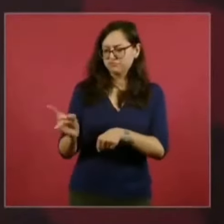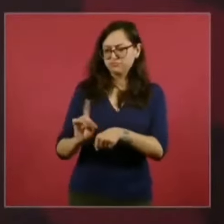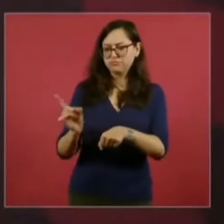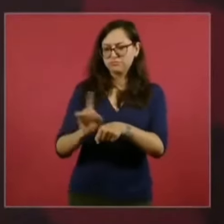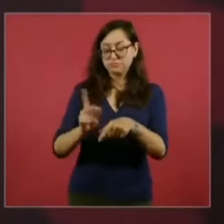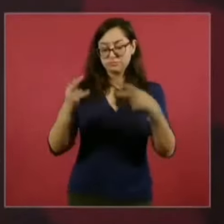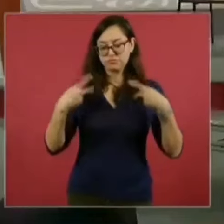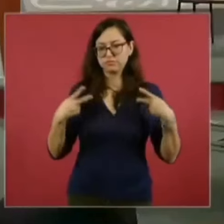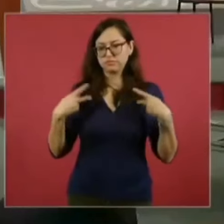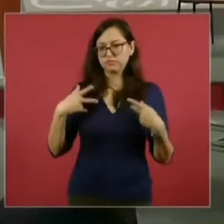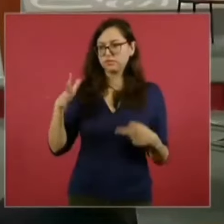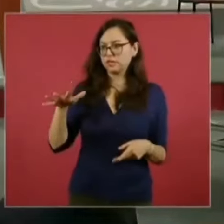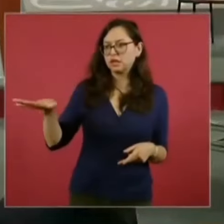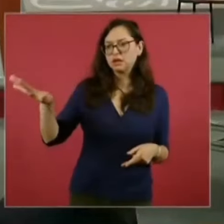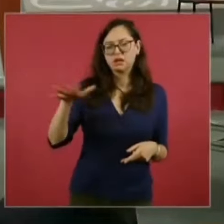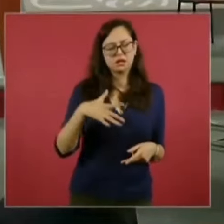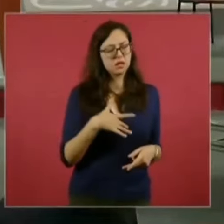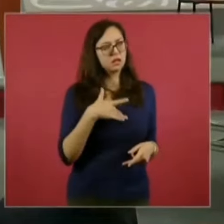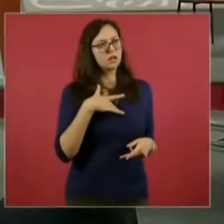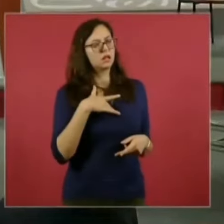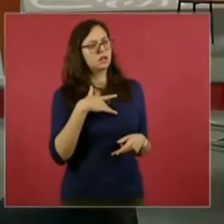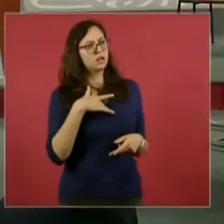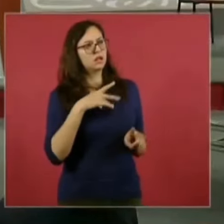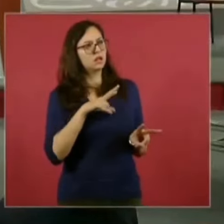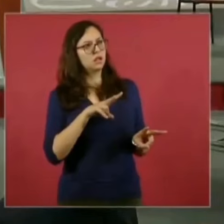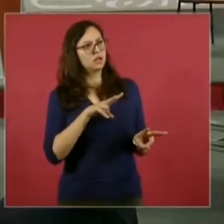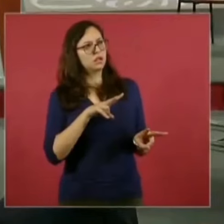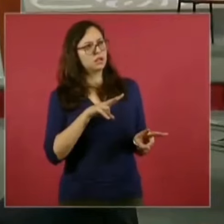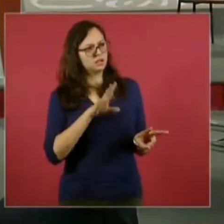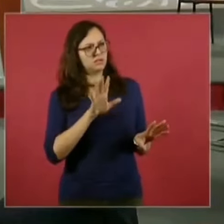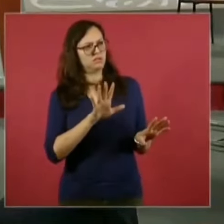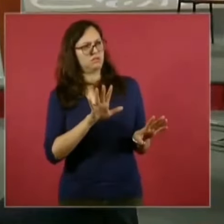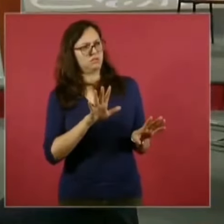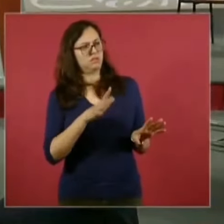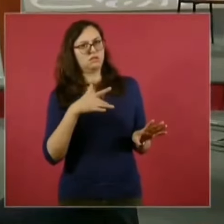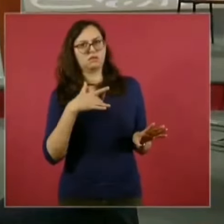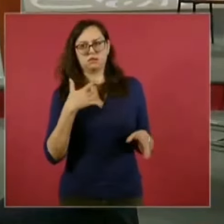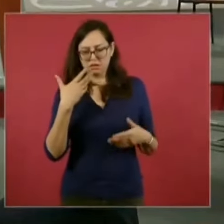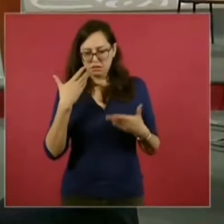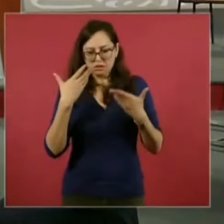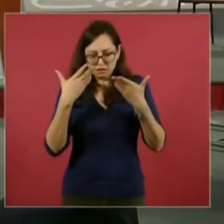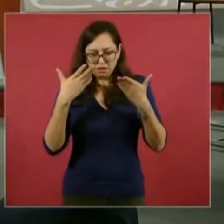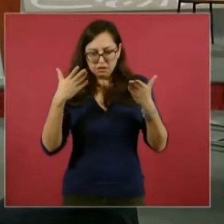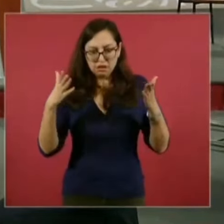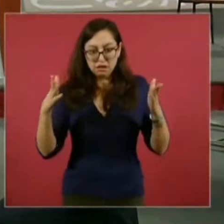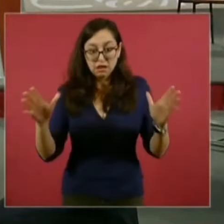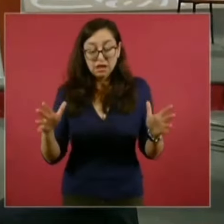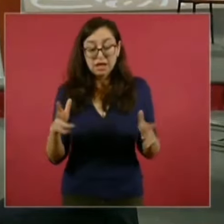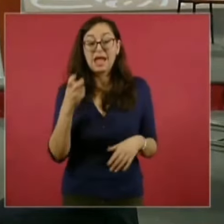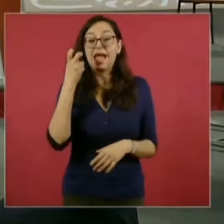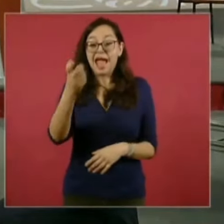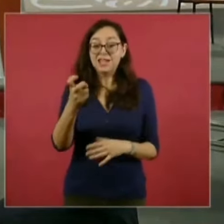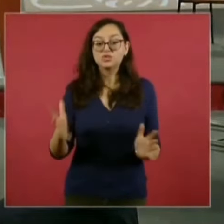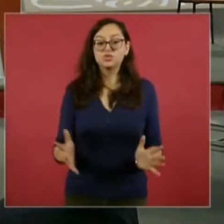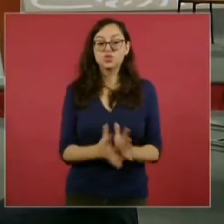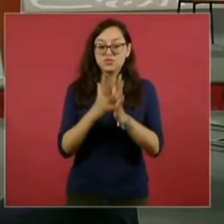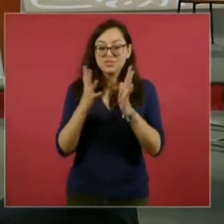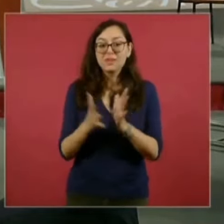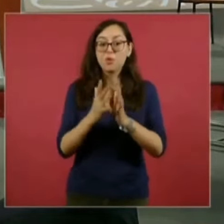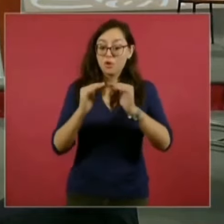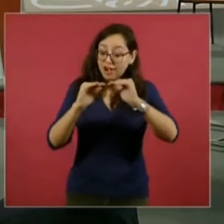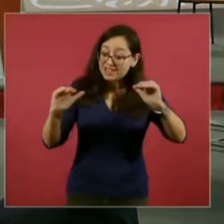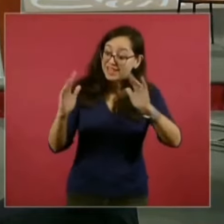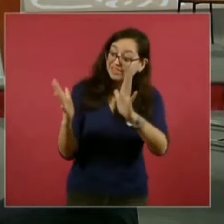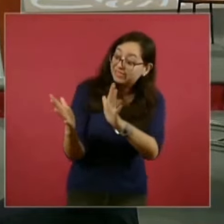es democracia. No solamente es la democracia en las urnas, sino la democracia participativa. Gracias,